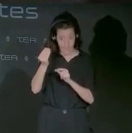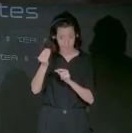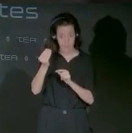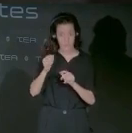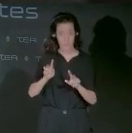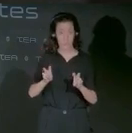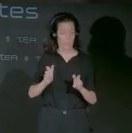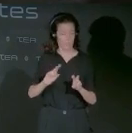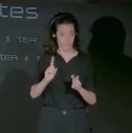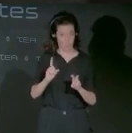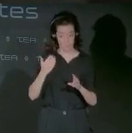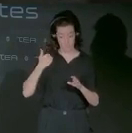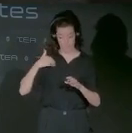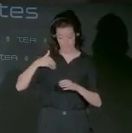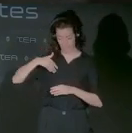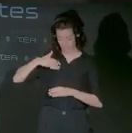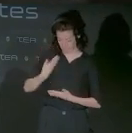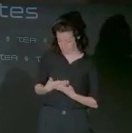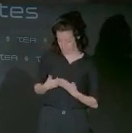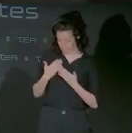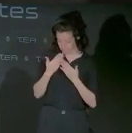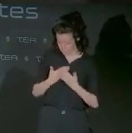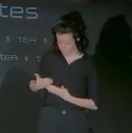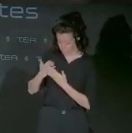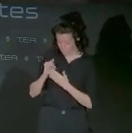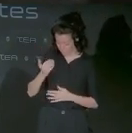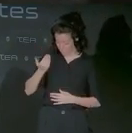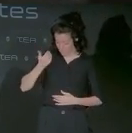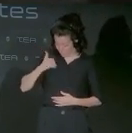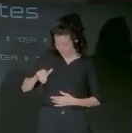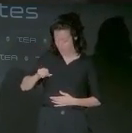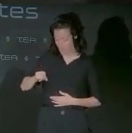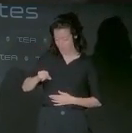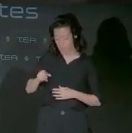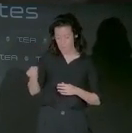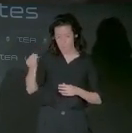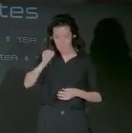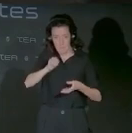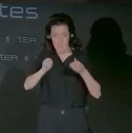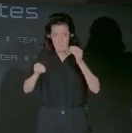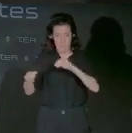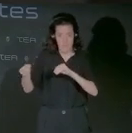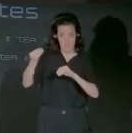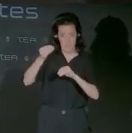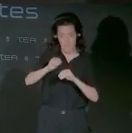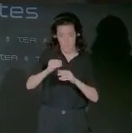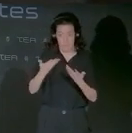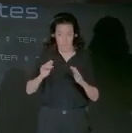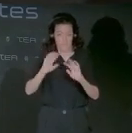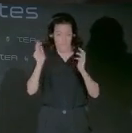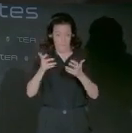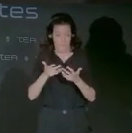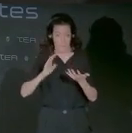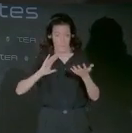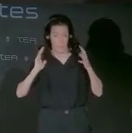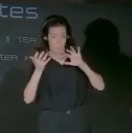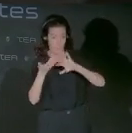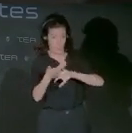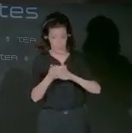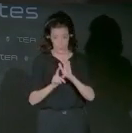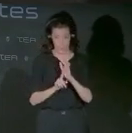y no estamos inventando nada nuevo, sino que es una evolución de Internet, o sea, de la